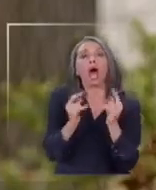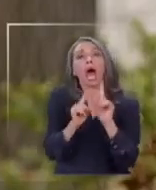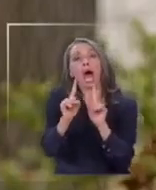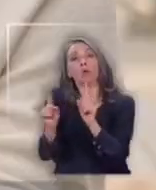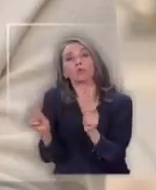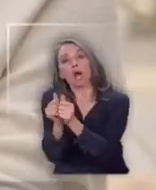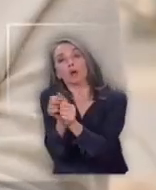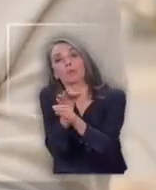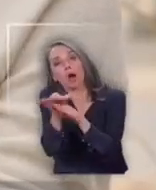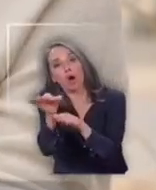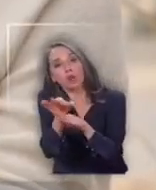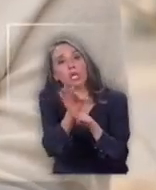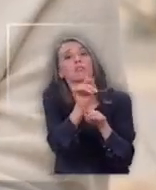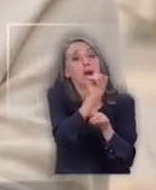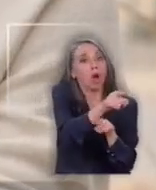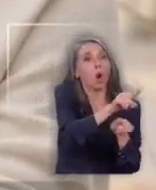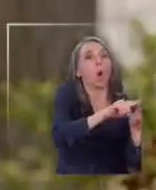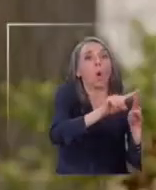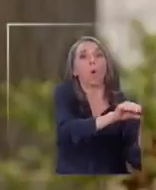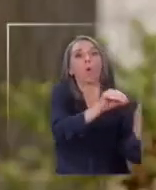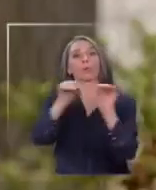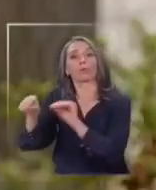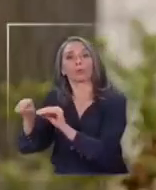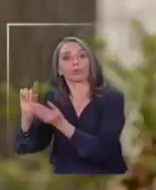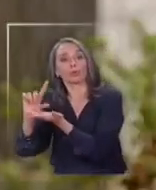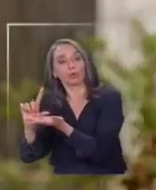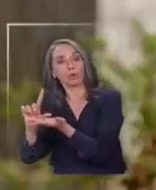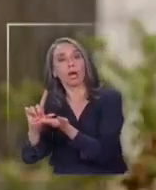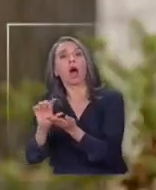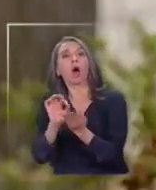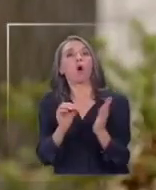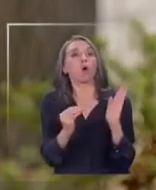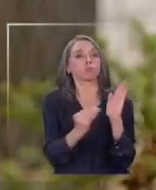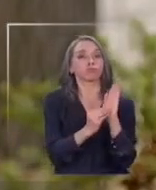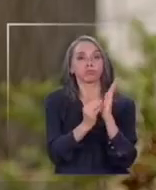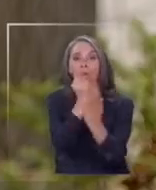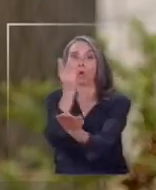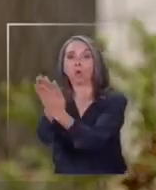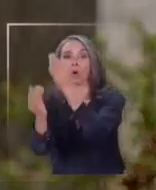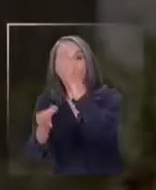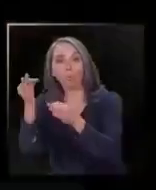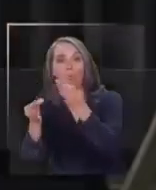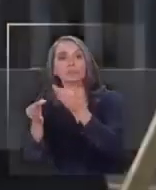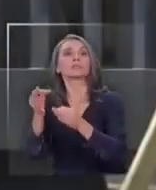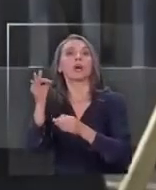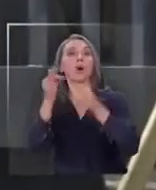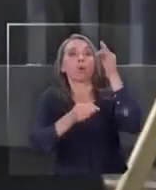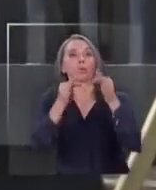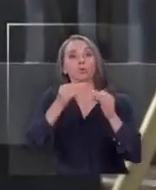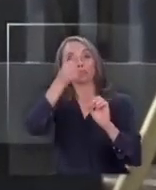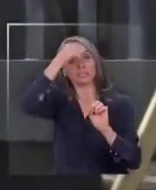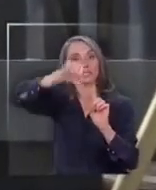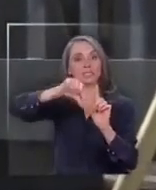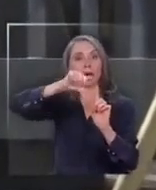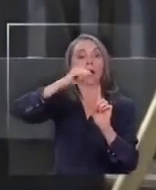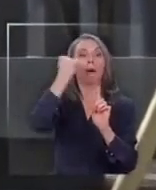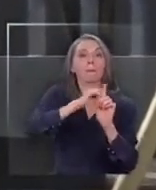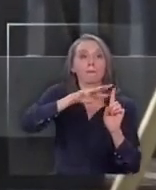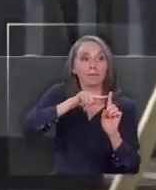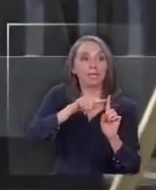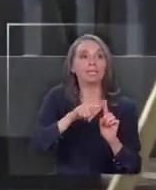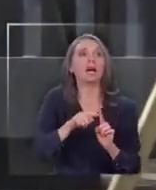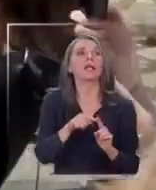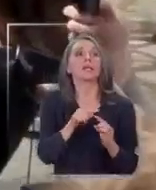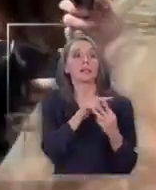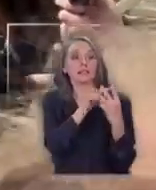acompañamos, orientamos, derivamos, representamos jurídicamente y penalmente también. Hasta aquí, Cruz, Murillo